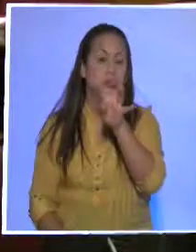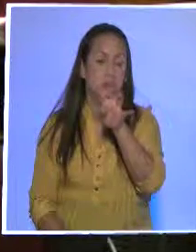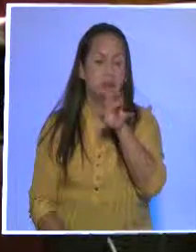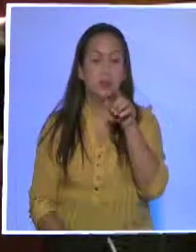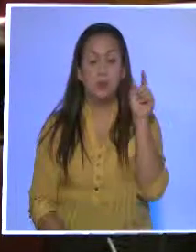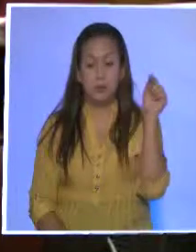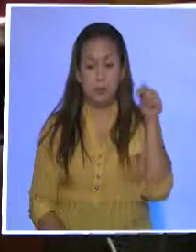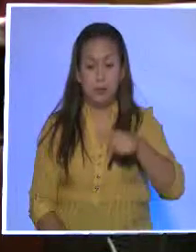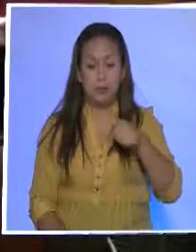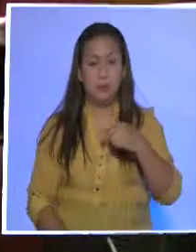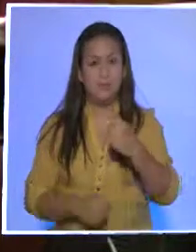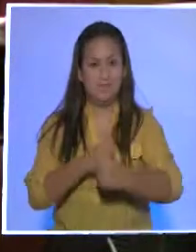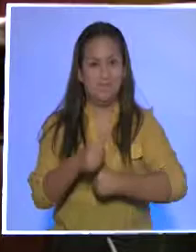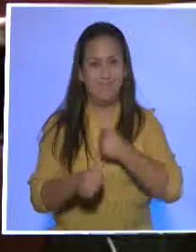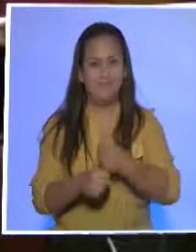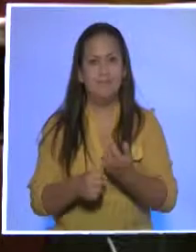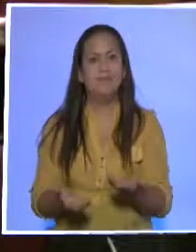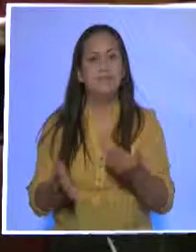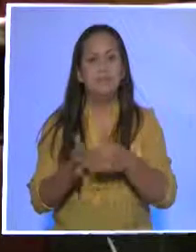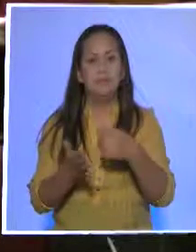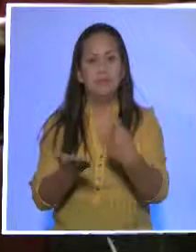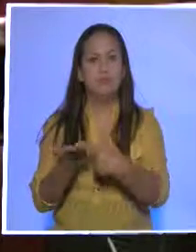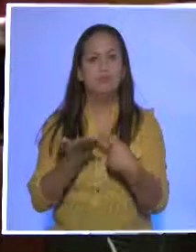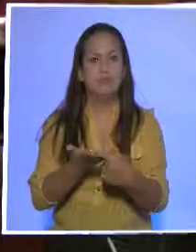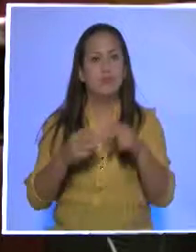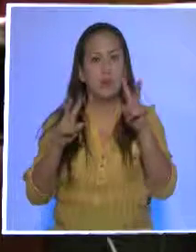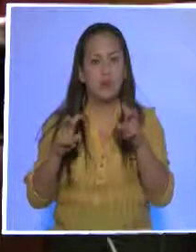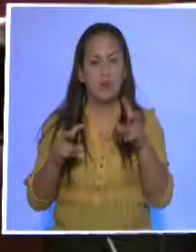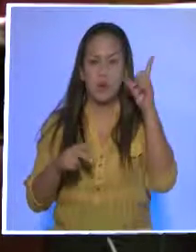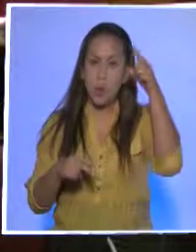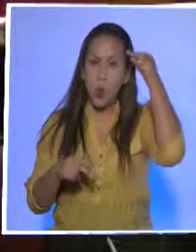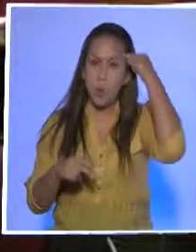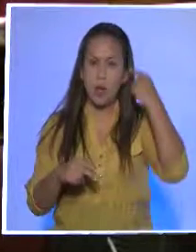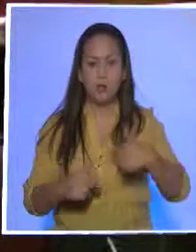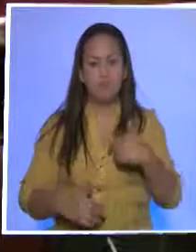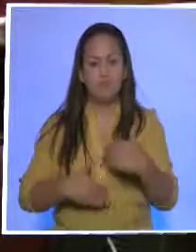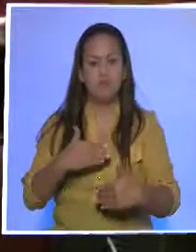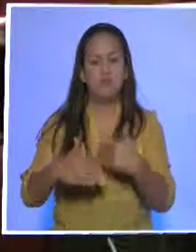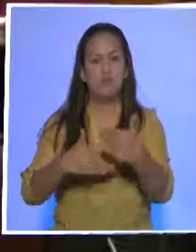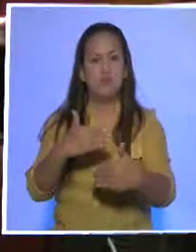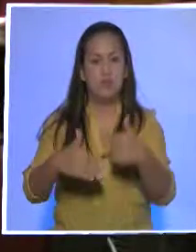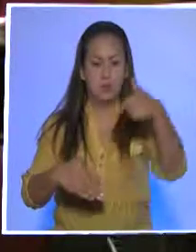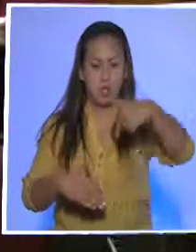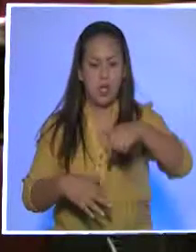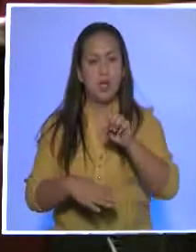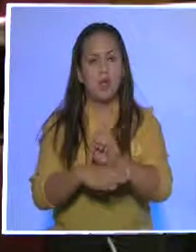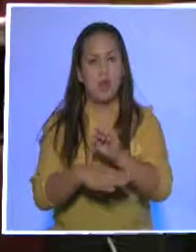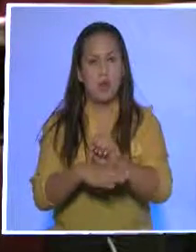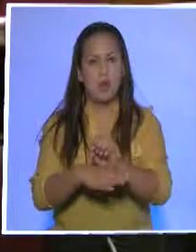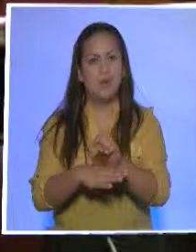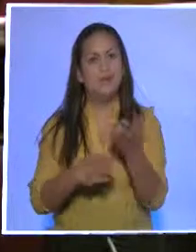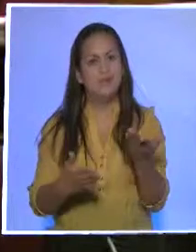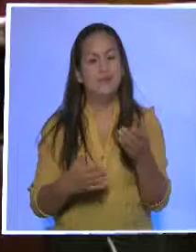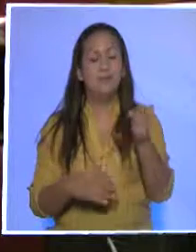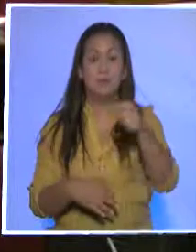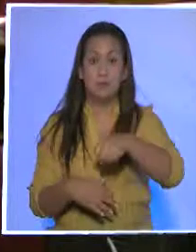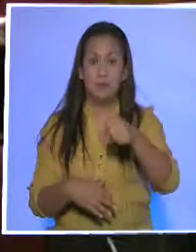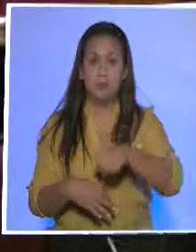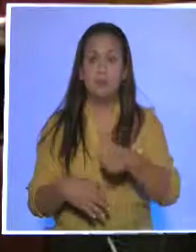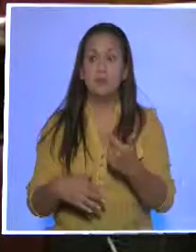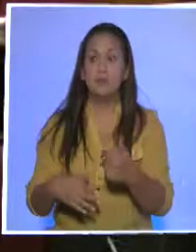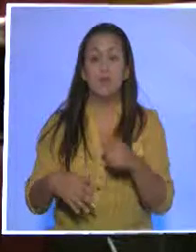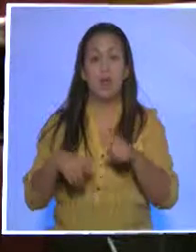busca continuar con el debate respecto del auge de los gobiernos progresistas en la región y las intenciones de segmentos de la derecha